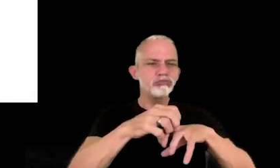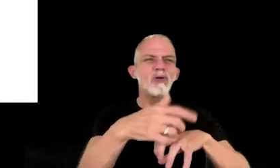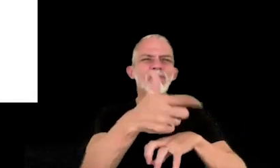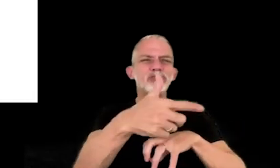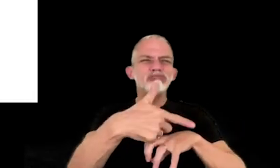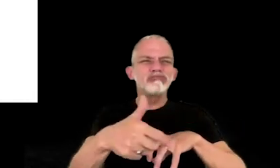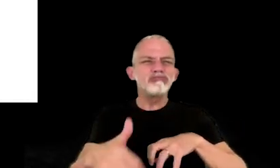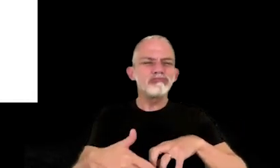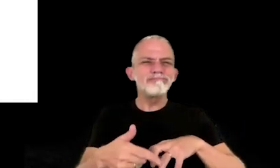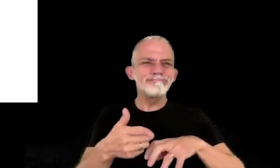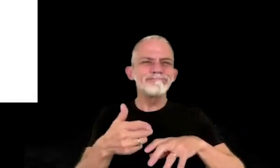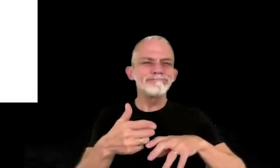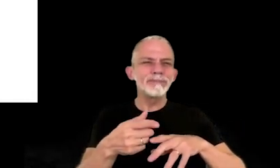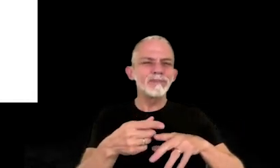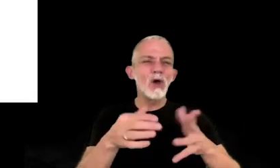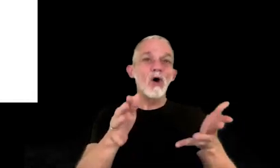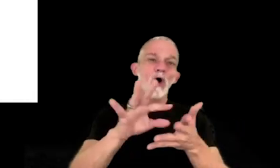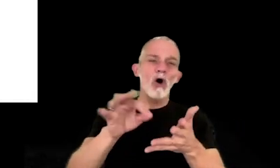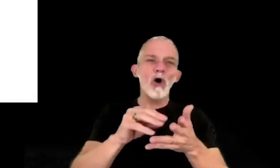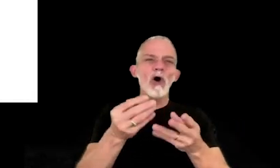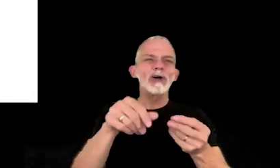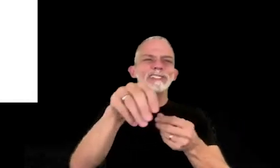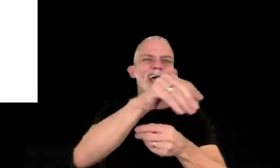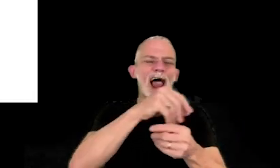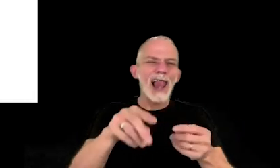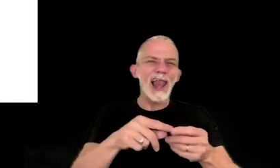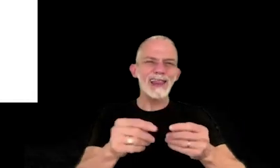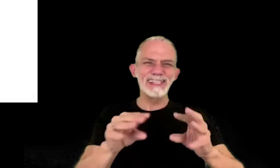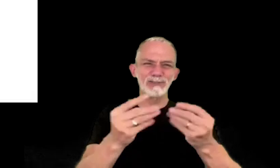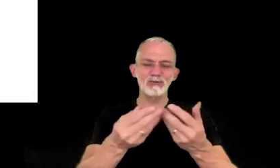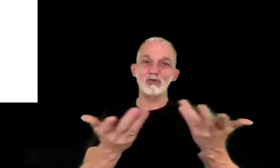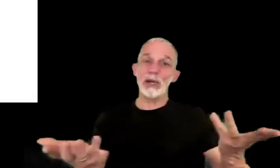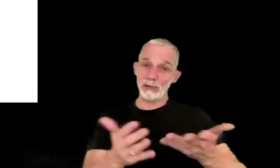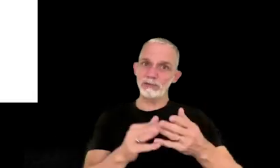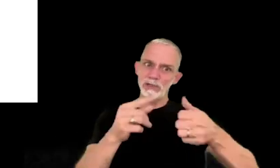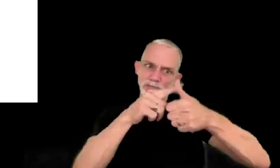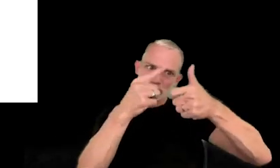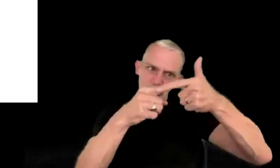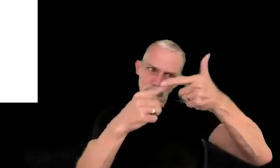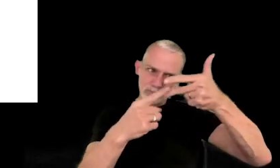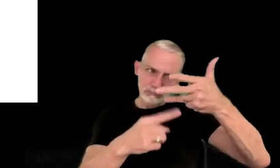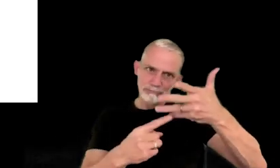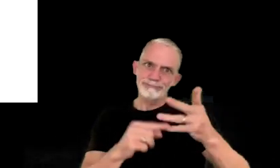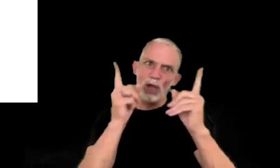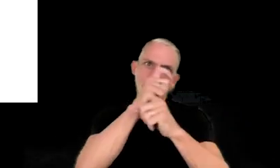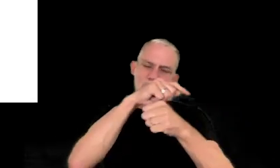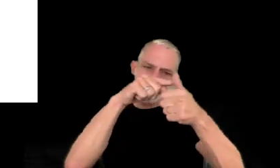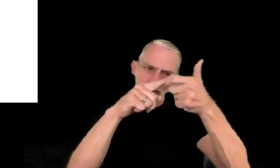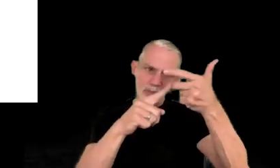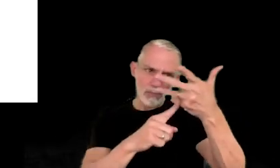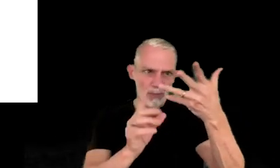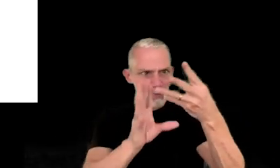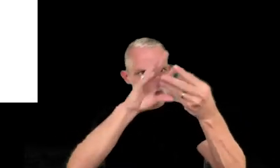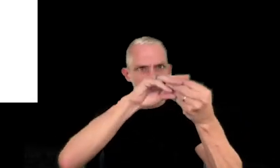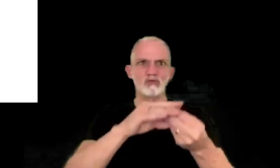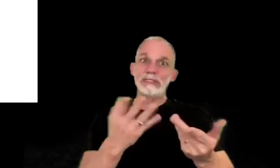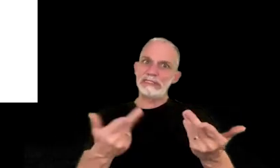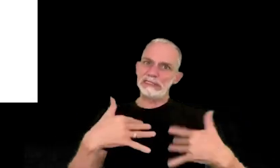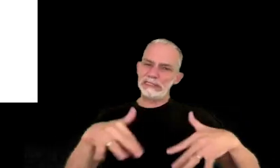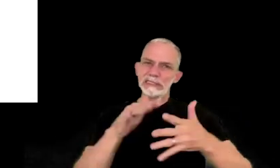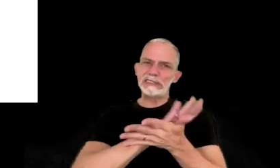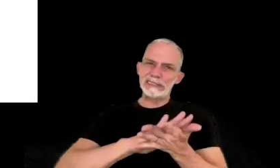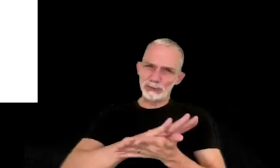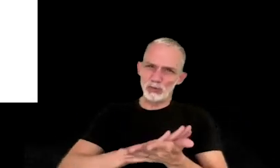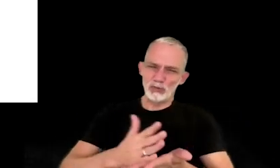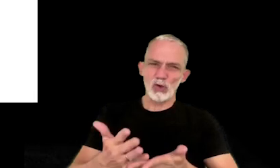fertilizantes, salinización de los suelos, etc. O sea que estamos ante un cúmulo de problemas ambientales que hay que atacarlos. Y estos problemas no